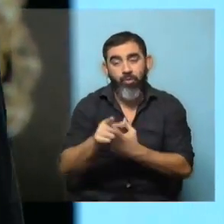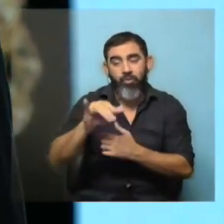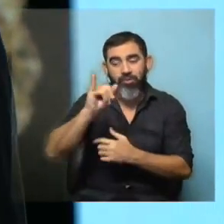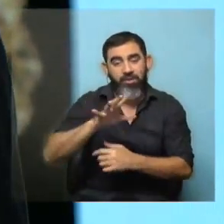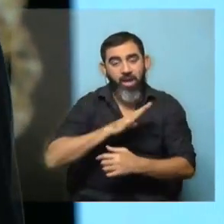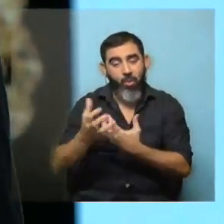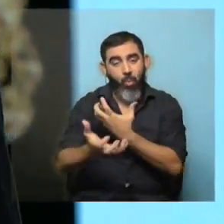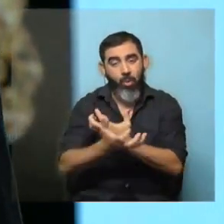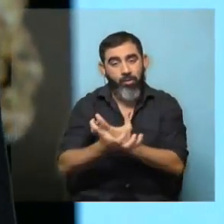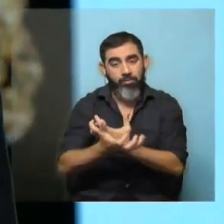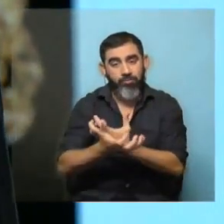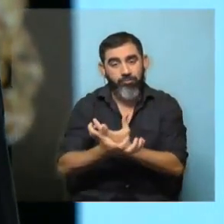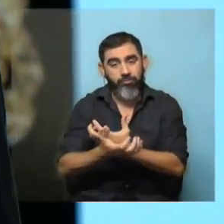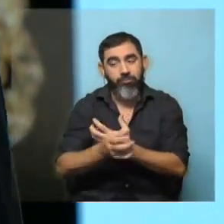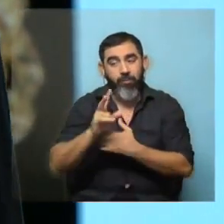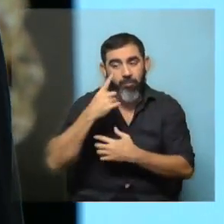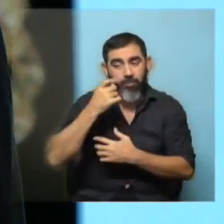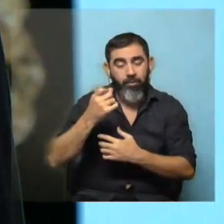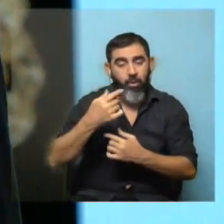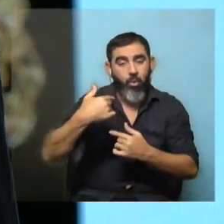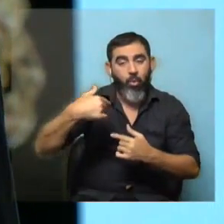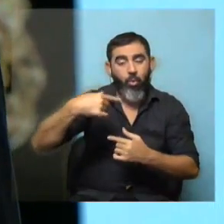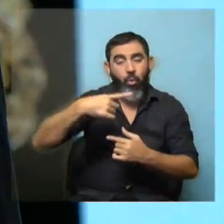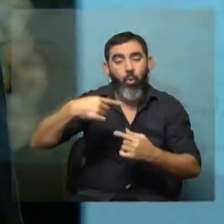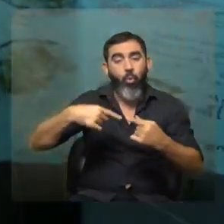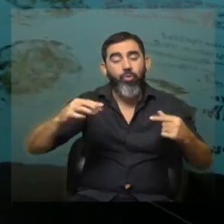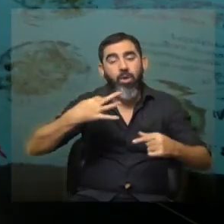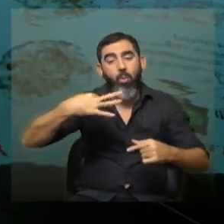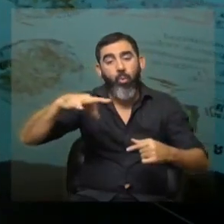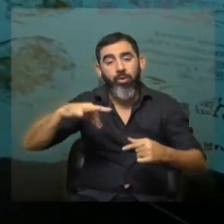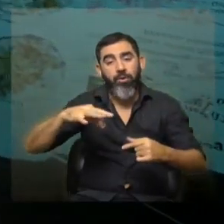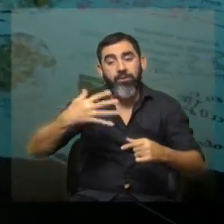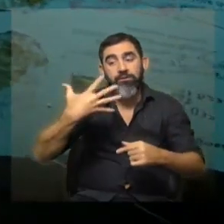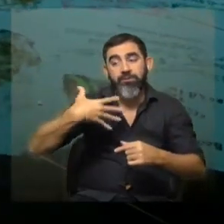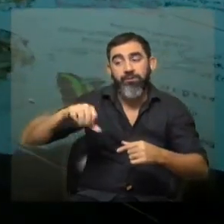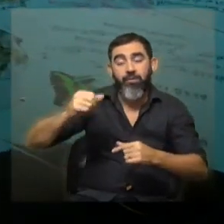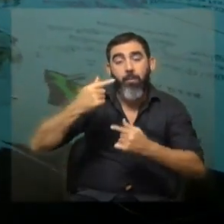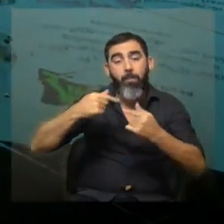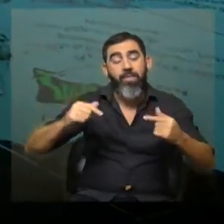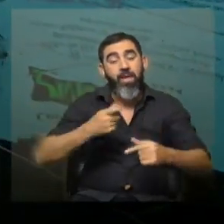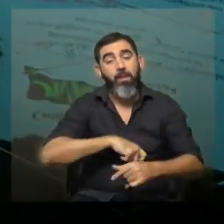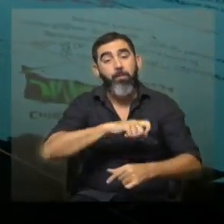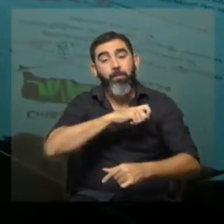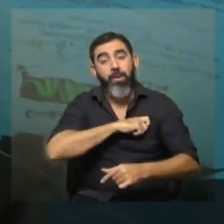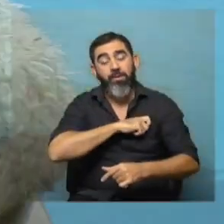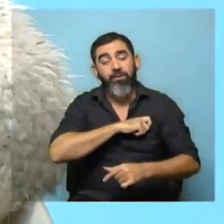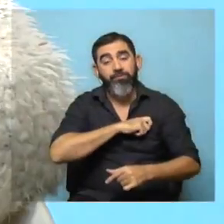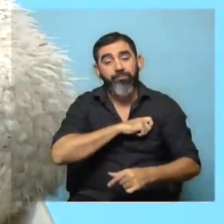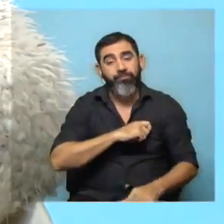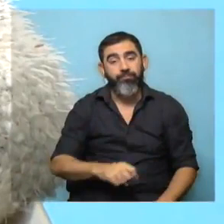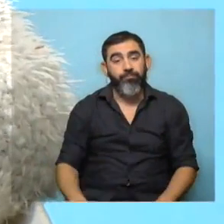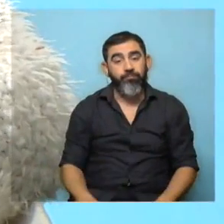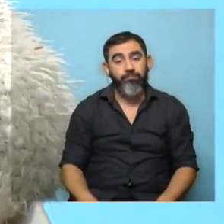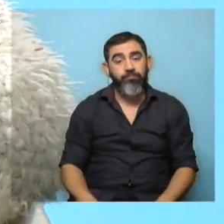tenían, entonces ahí podemos ver cosas únicas realmente. Fíjate que se llevaron un material para España, perdóname, que es importante,